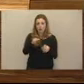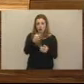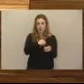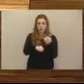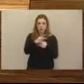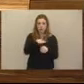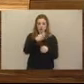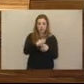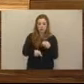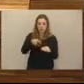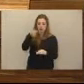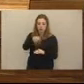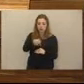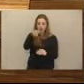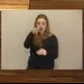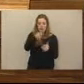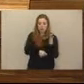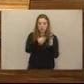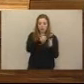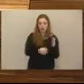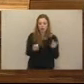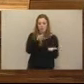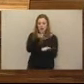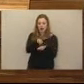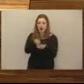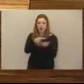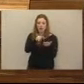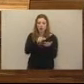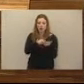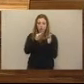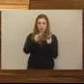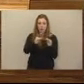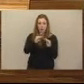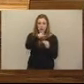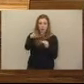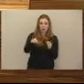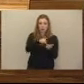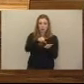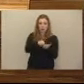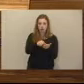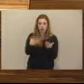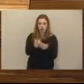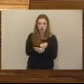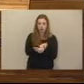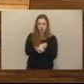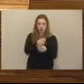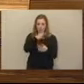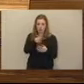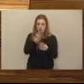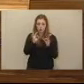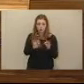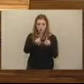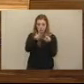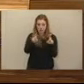pudiendo imponer millonarias multas que pagarían con sus impuestos todos los ciudadanos a favor de estas empresas